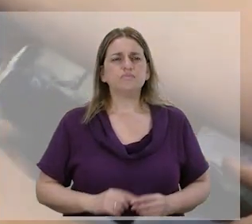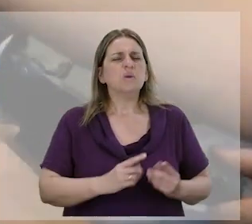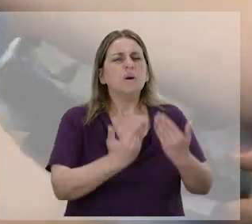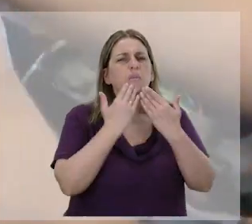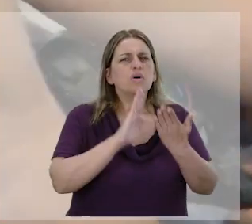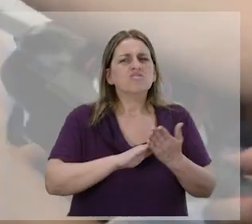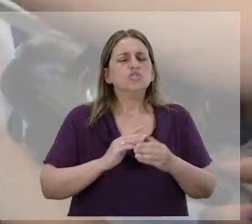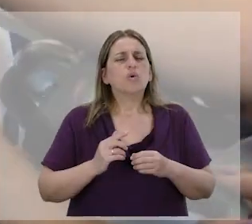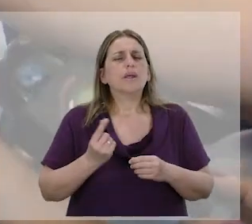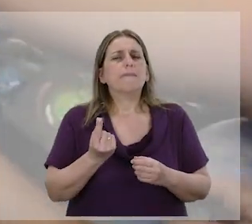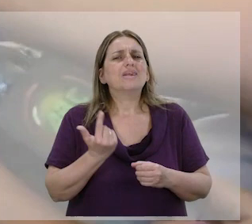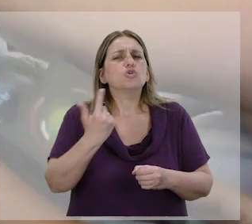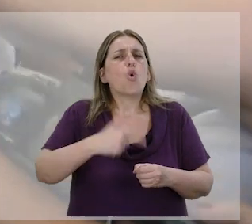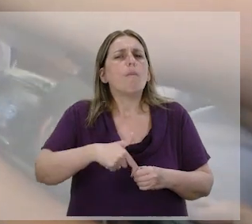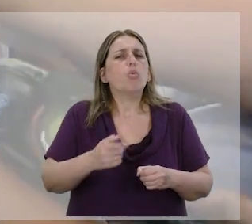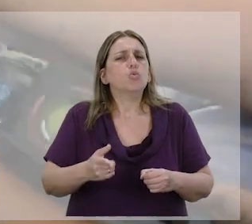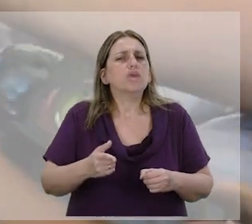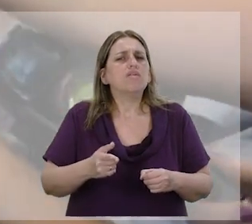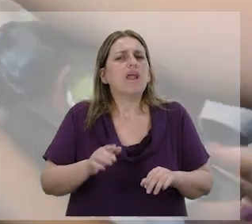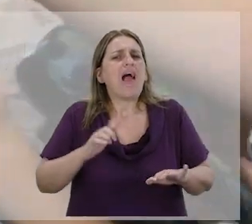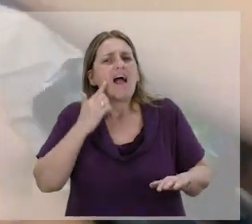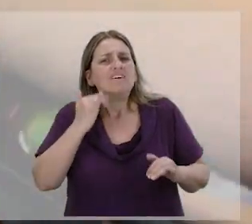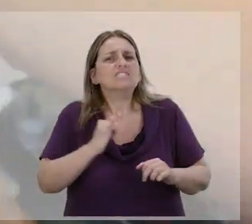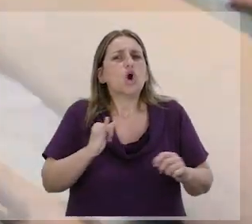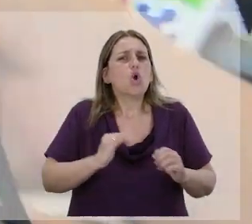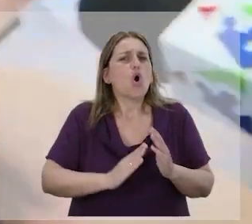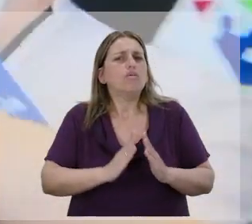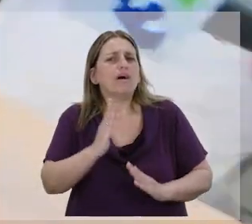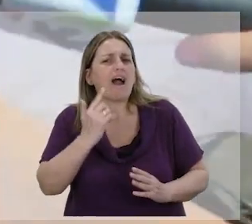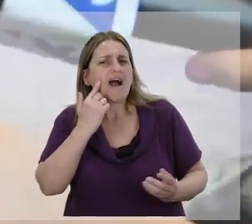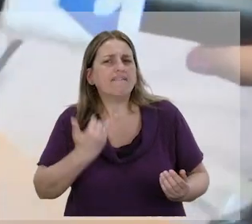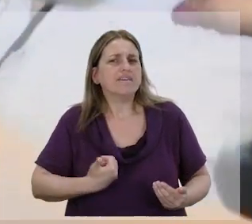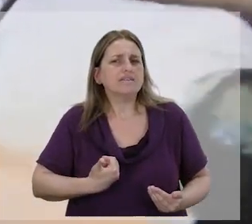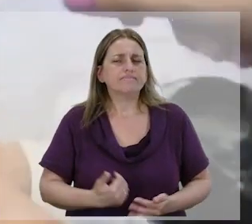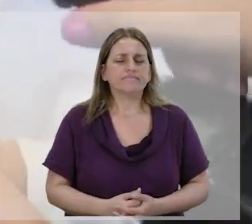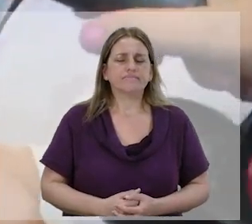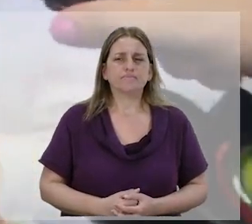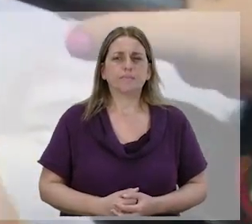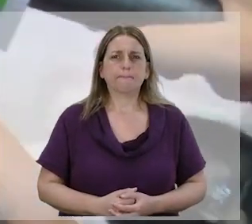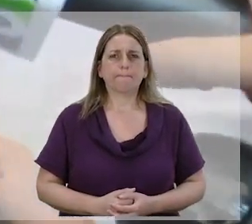se va a ajustar finalmente el precio de los combustibles, ¿qué política se va a tomar respecto a eso? Bien.